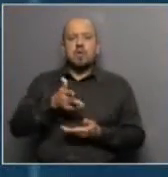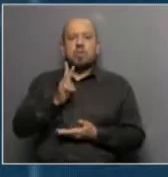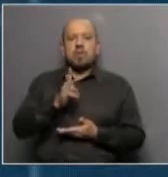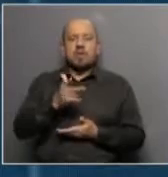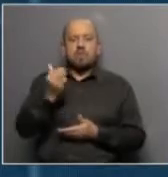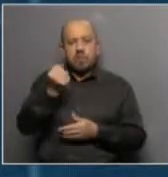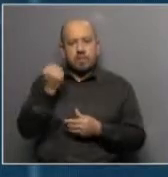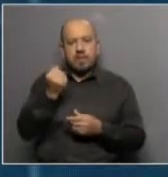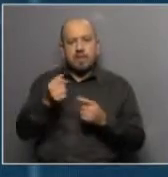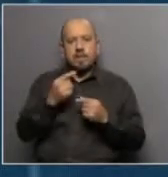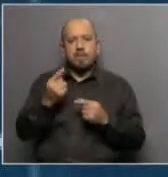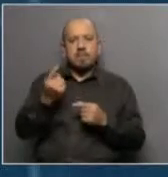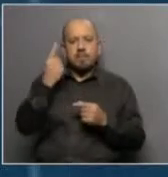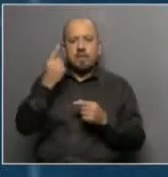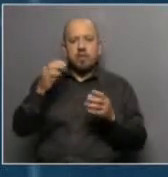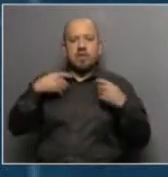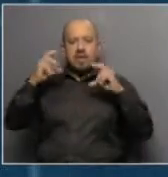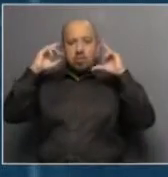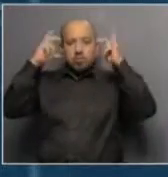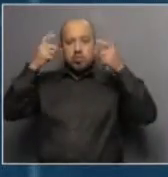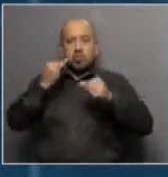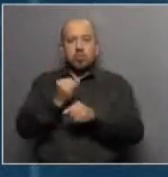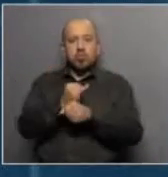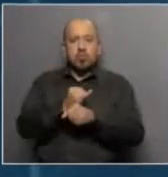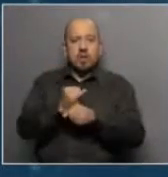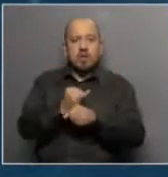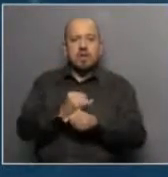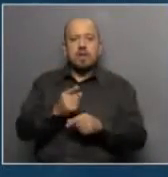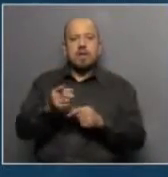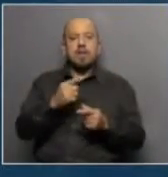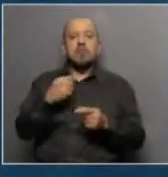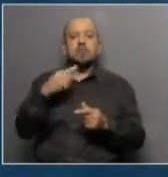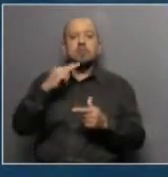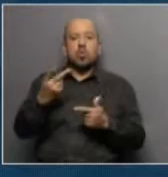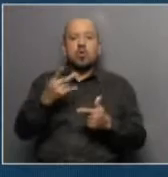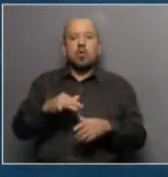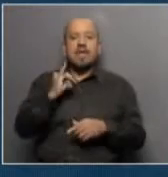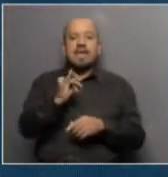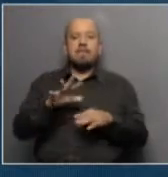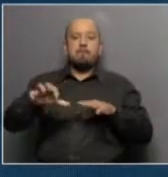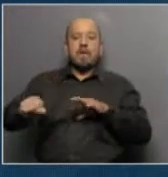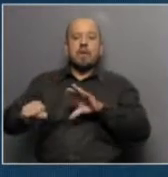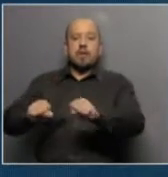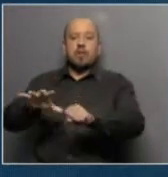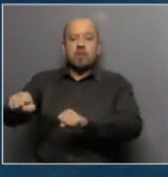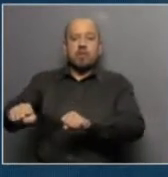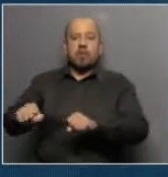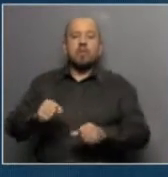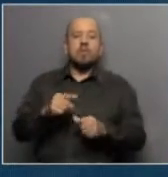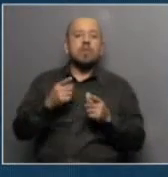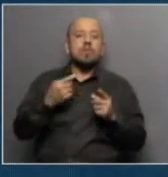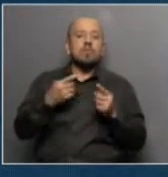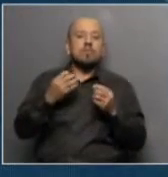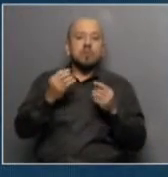fundamentales. Primero, la Revolución Industrial, y el segundo, la colonia, la conquista. Si no,